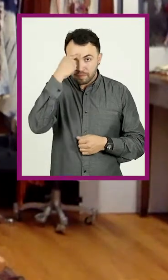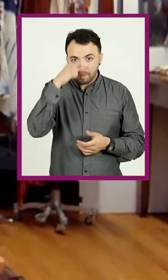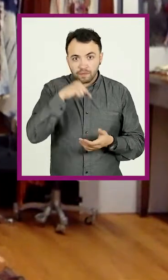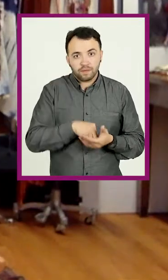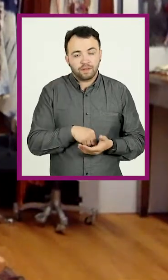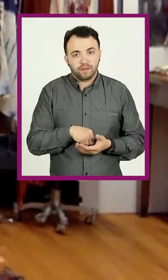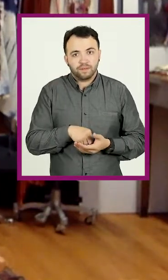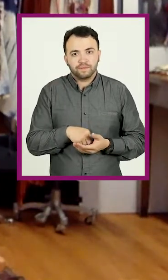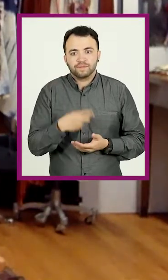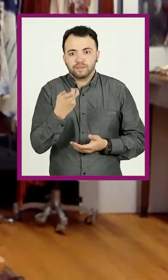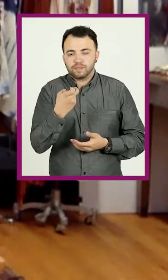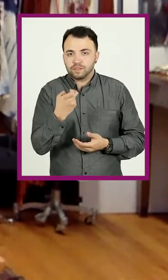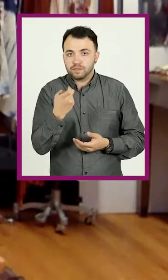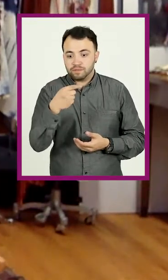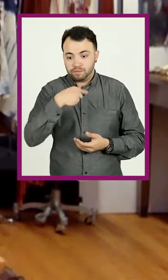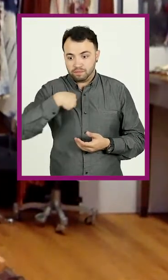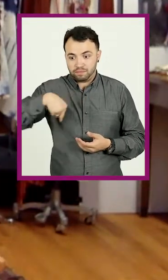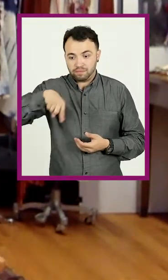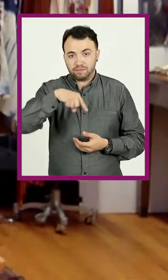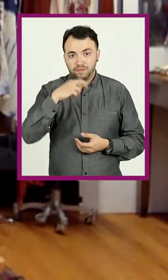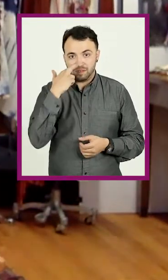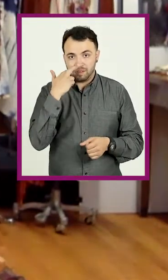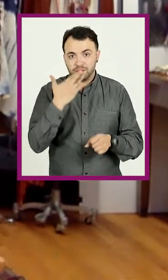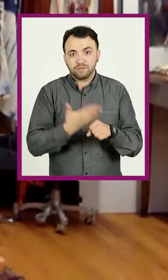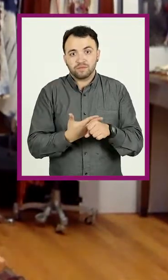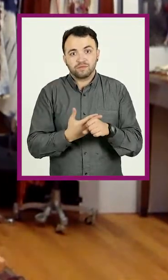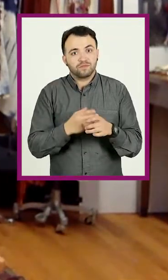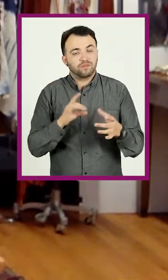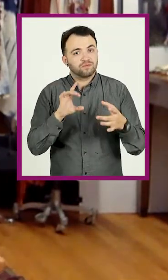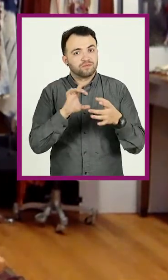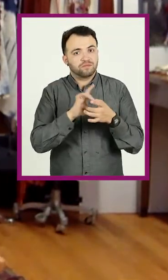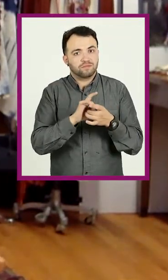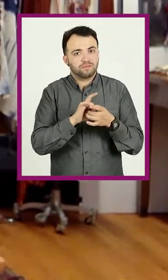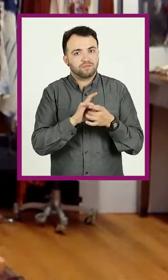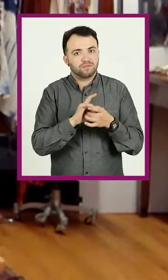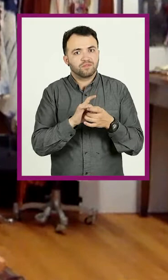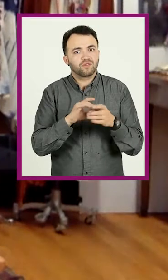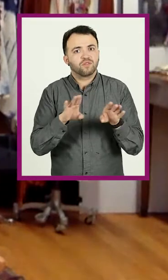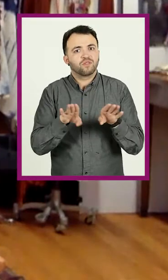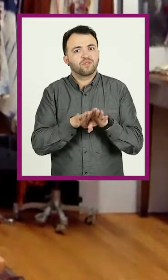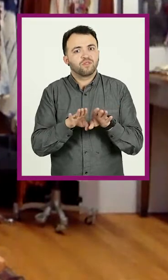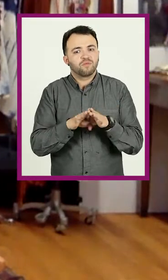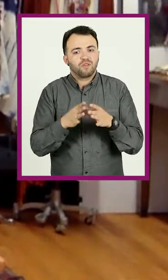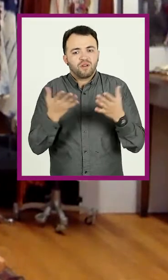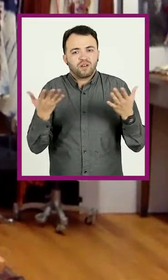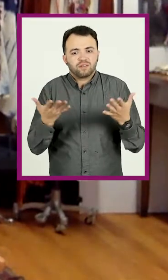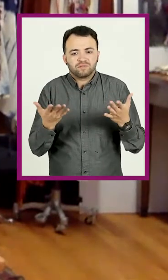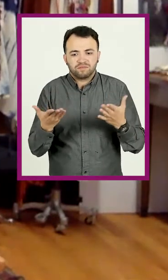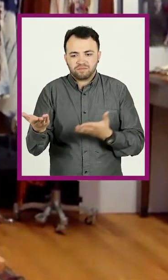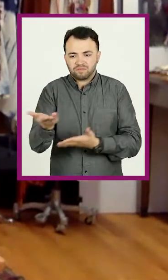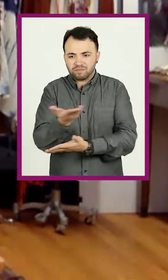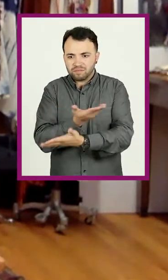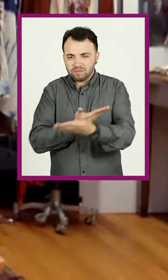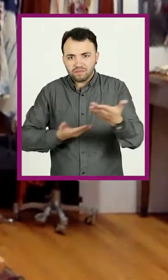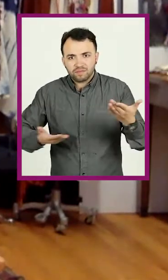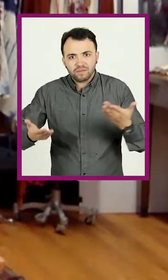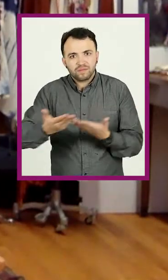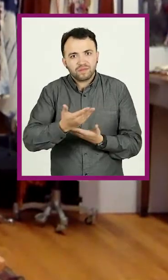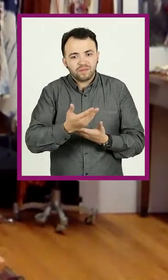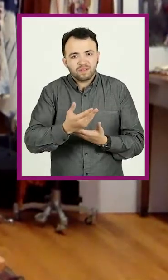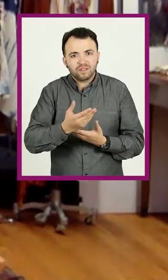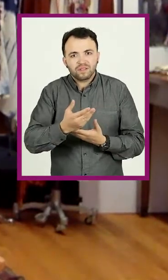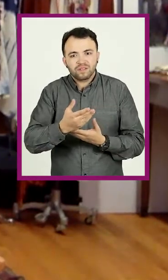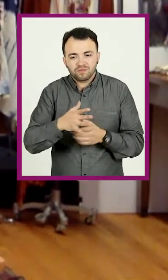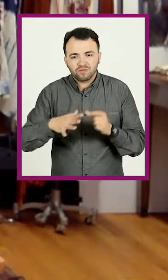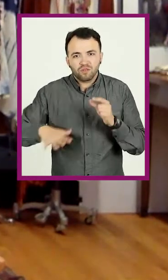nuestra responsabilidad en unión crear vínculos entre nuestras comunidades para apoyarnos